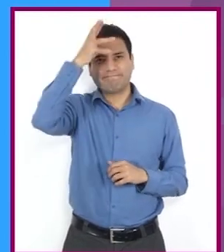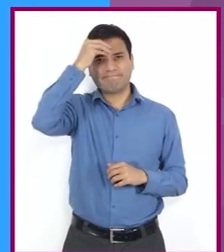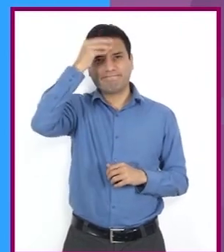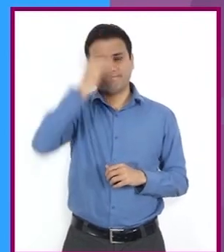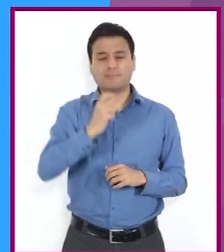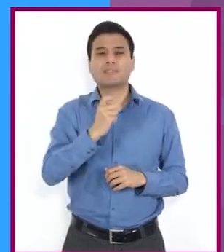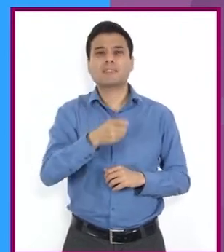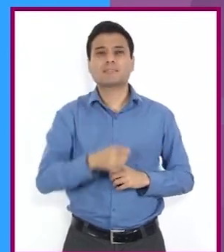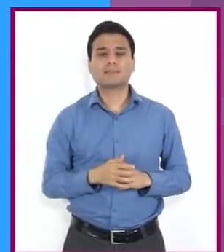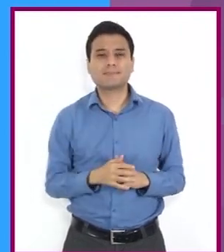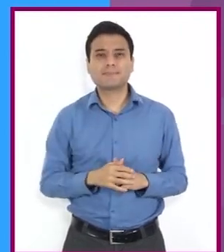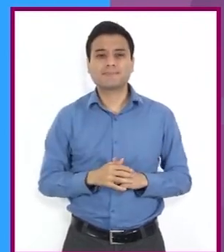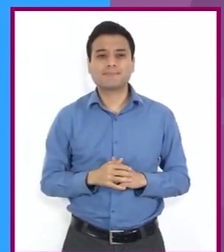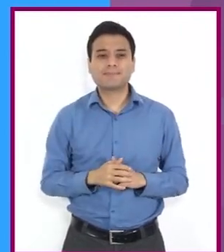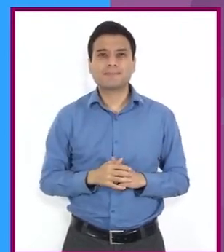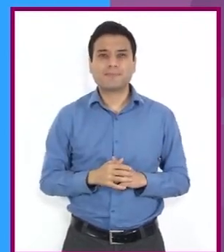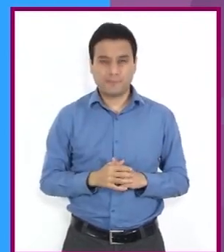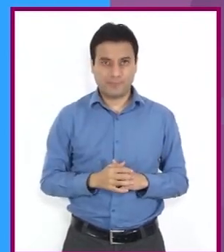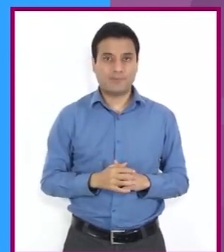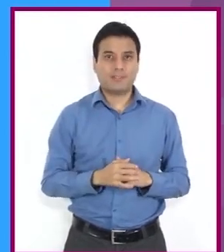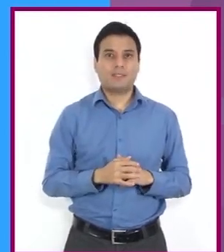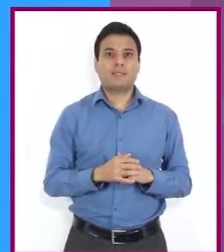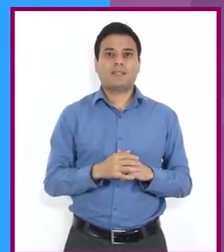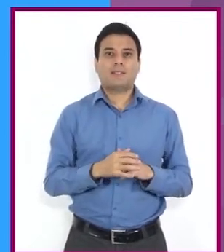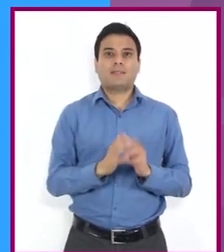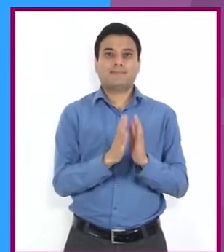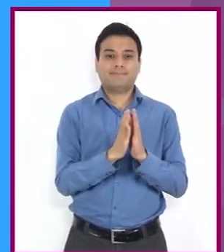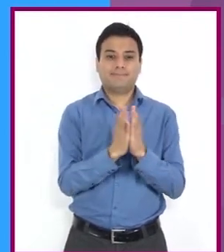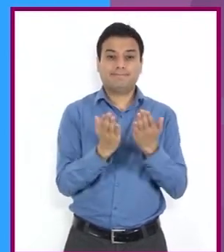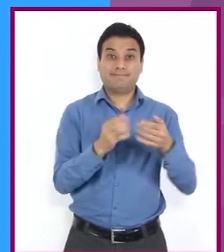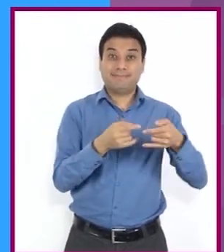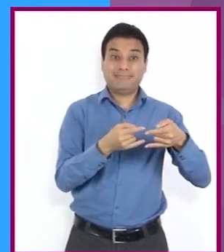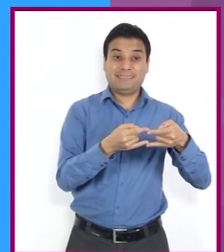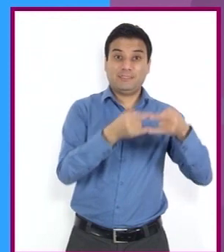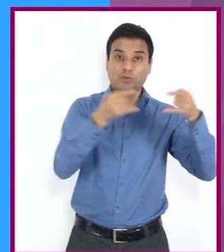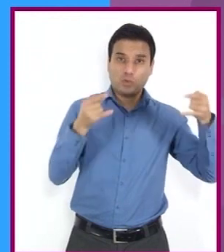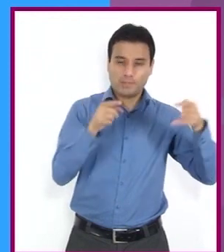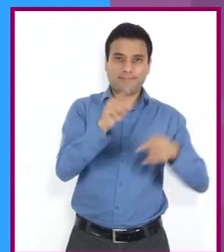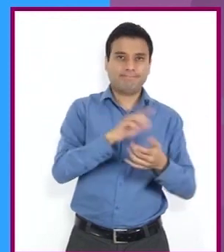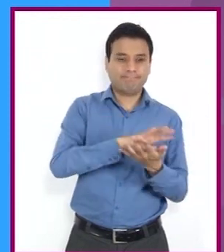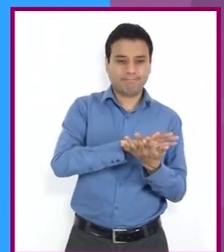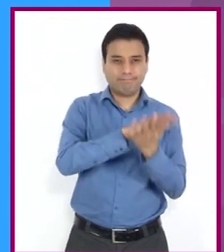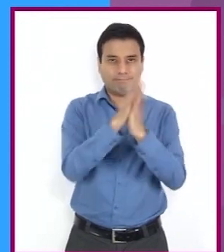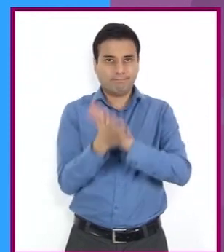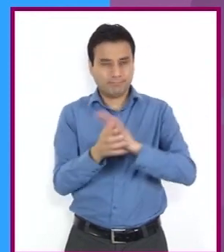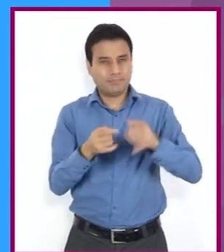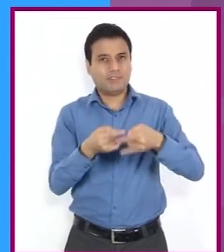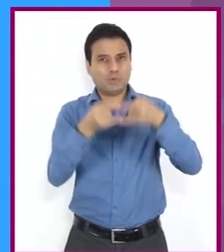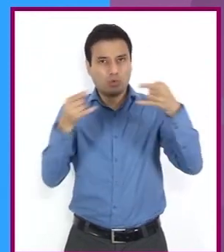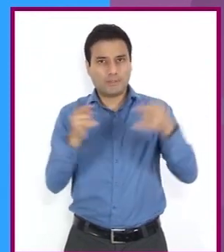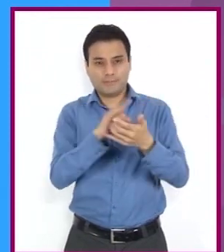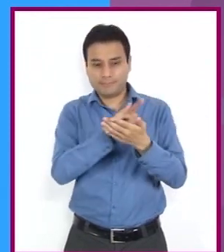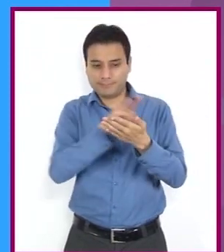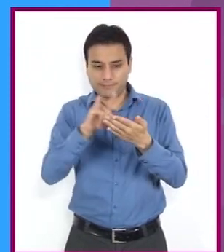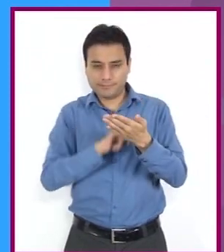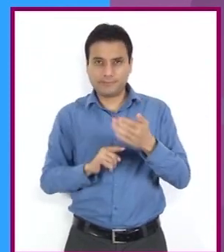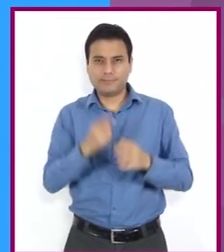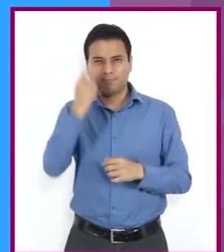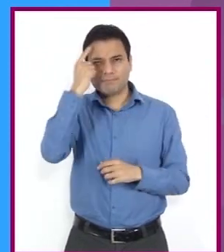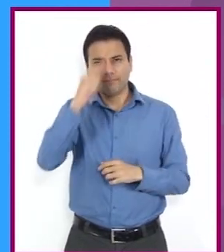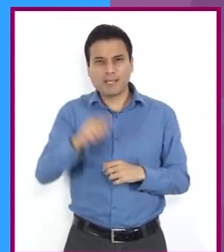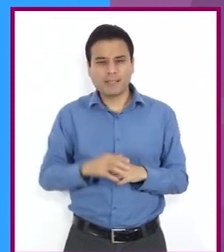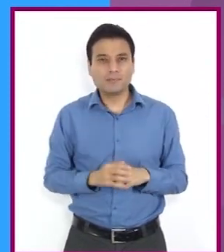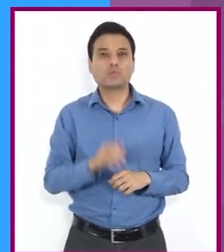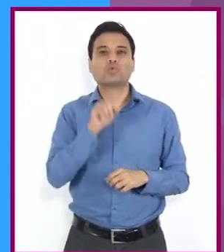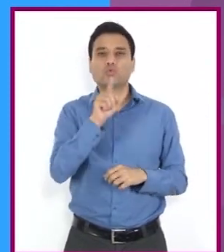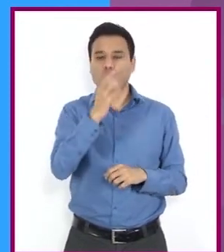esta sesión fue: transforma narraciones en historietas con el fin de distinguir usos de recursos gráficos